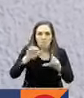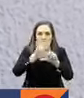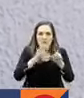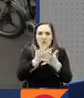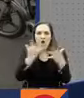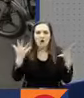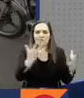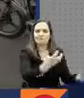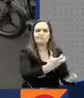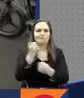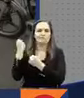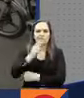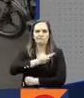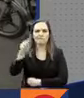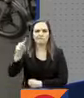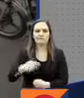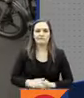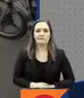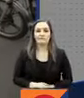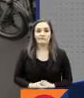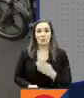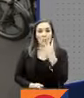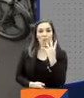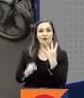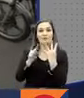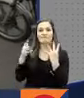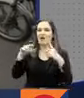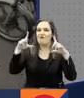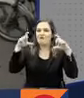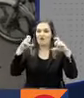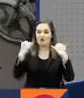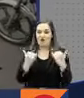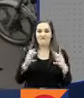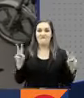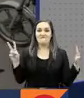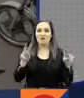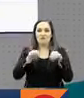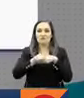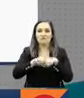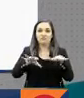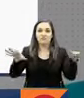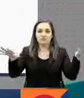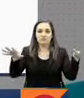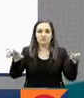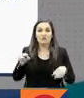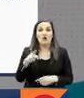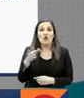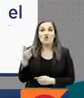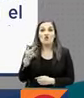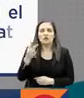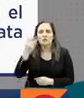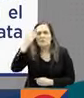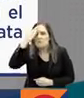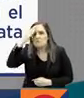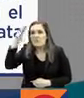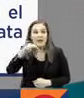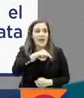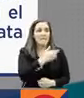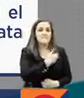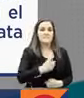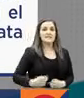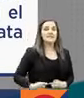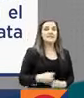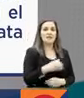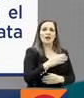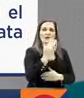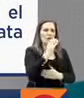que se presenta. Esta imagen da cuenta de que están a salvo y sin saberlo, minutos antes de su liberación, el presidente de la República